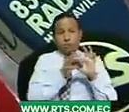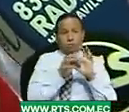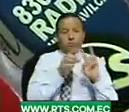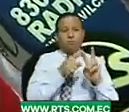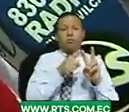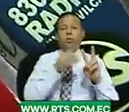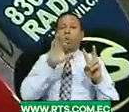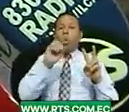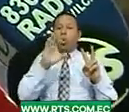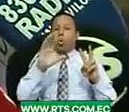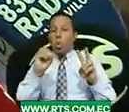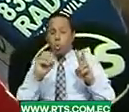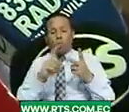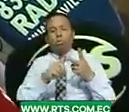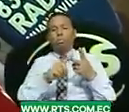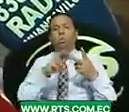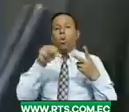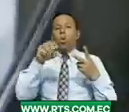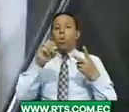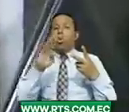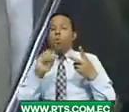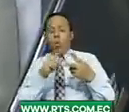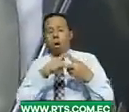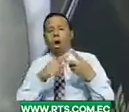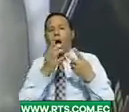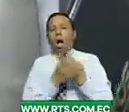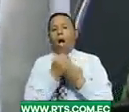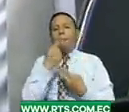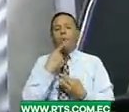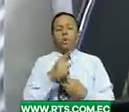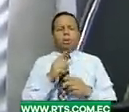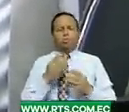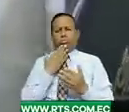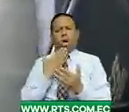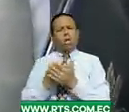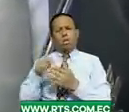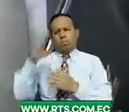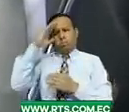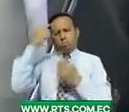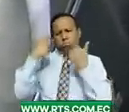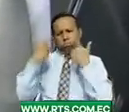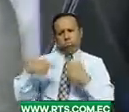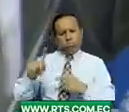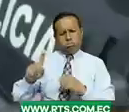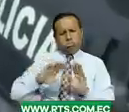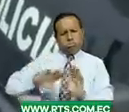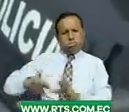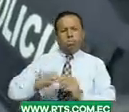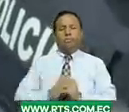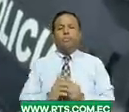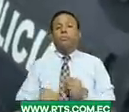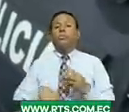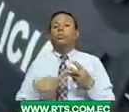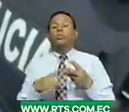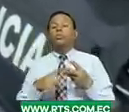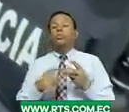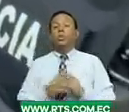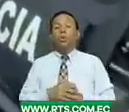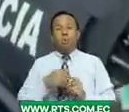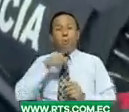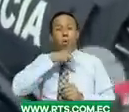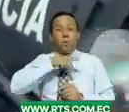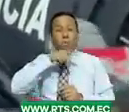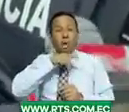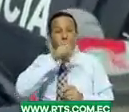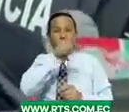la destitución de Javier Pincay de la Alcaldía de Puerto Viejo está sustentada de pies a cabeza. Que